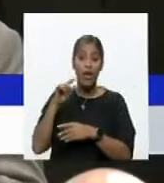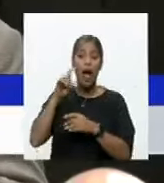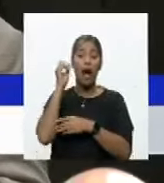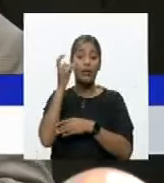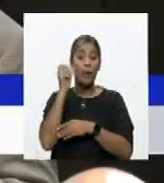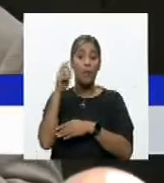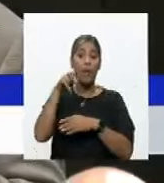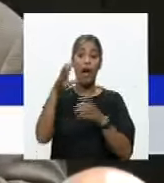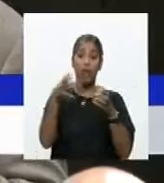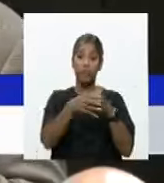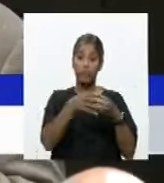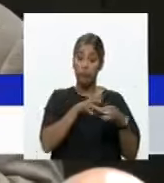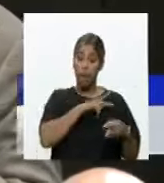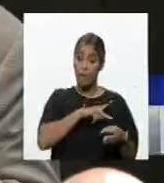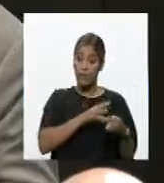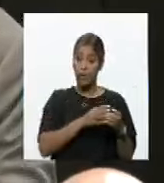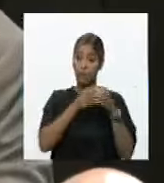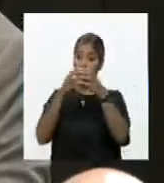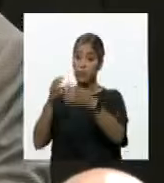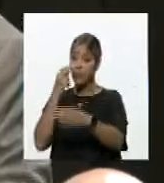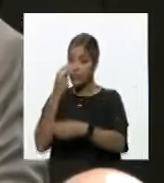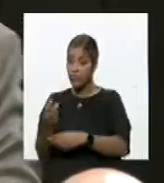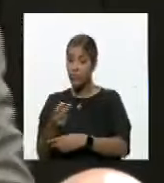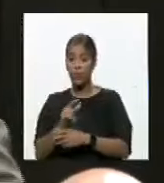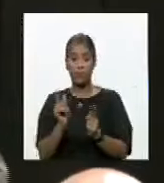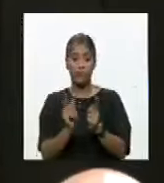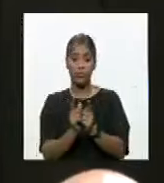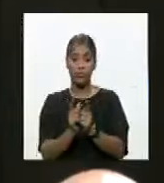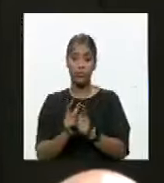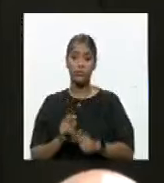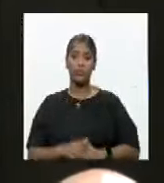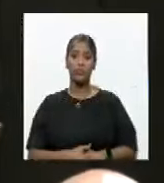su Comisión de Administración y Servicios. Es todo, señor presidente.